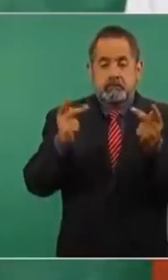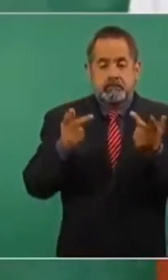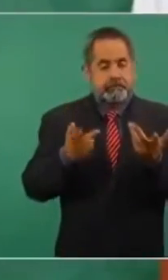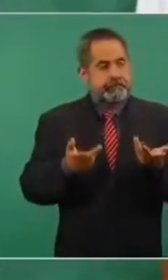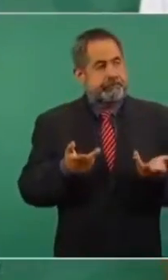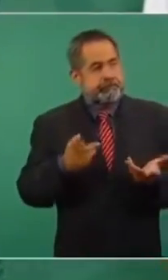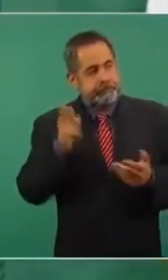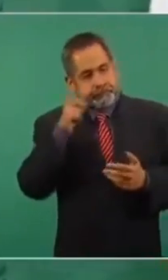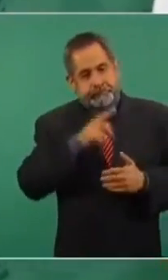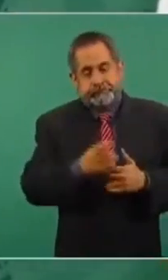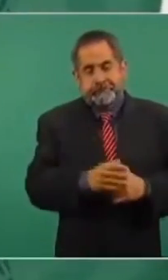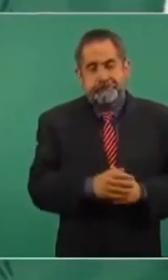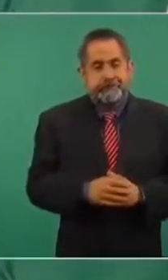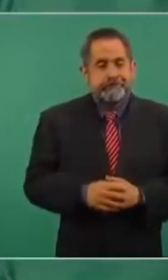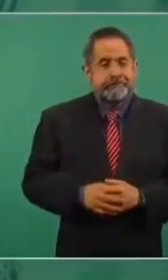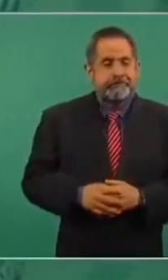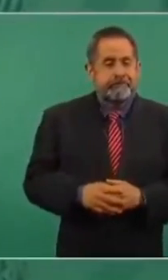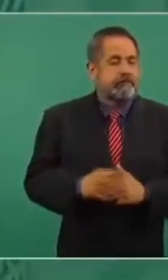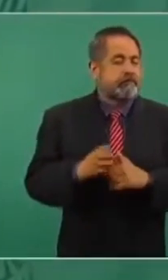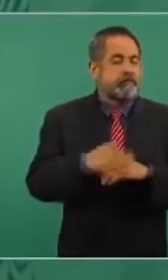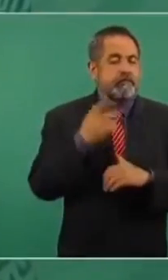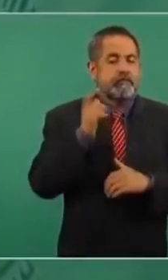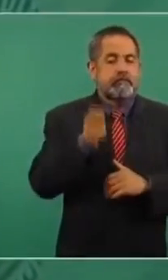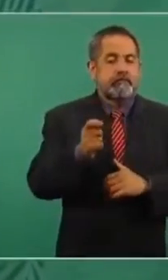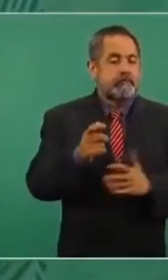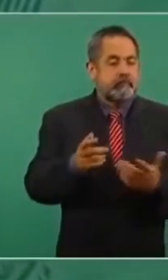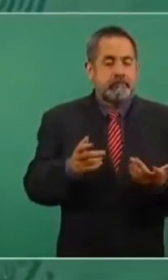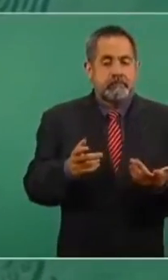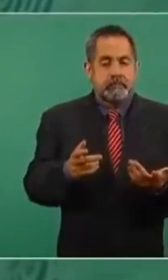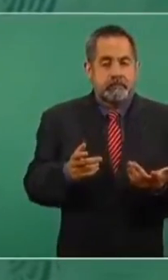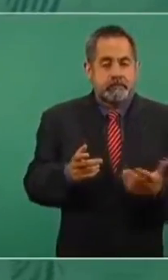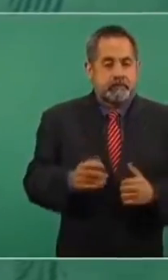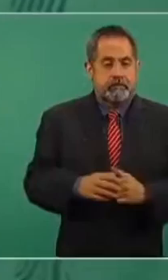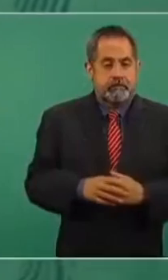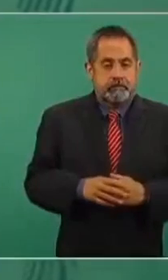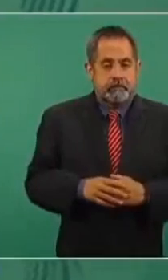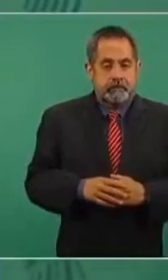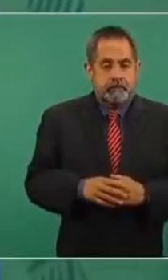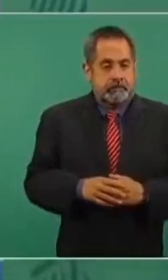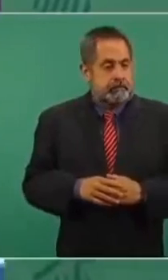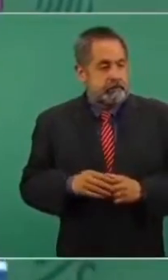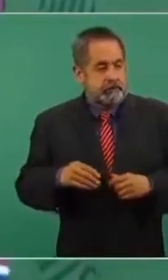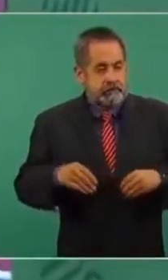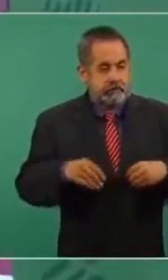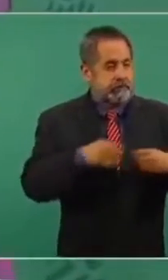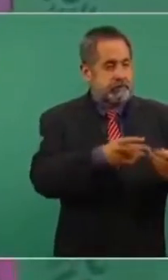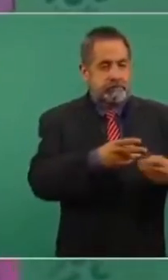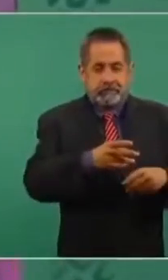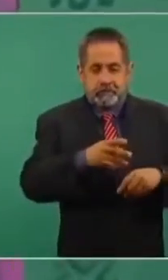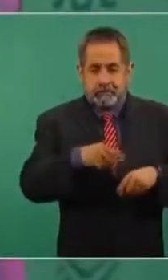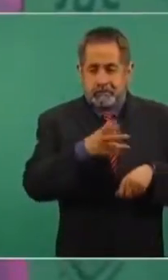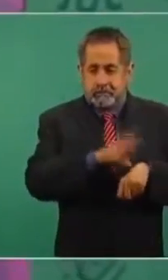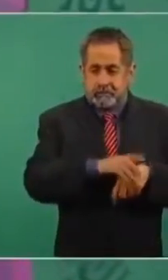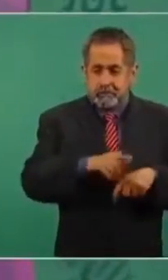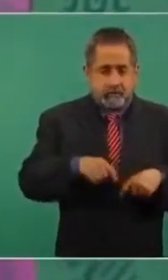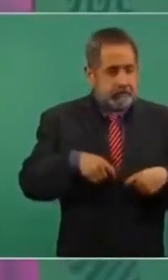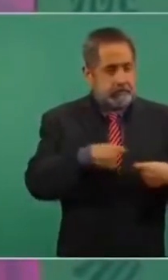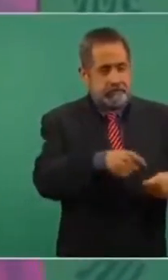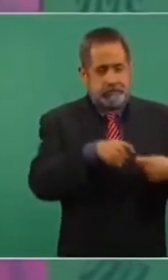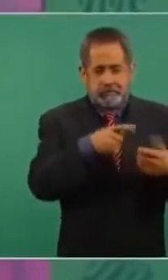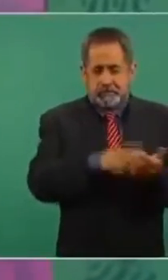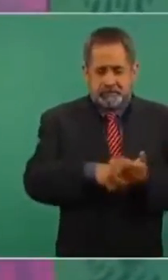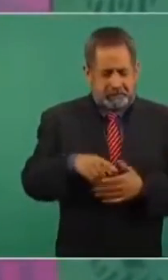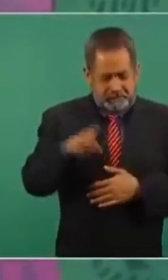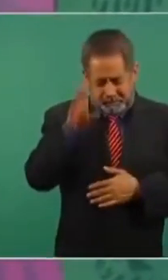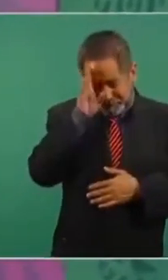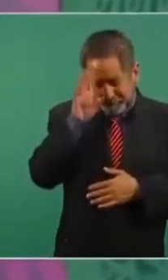concesiones, porque en sentido estricto se entregaron estas concesiones en